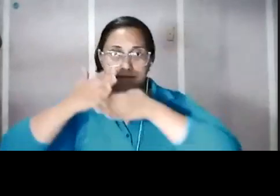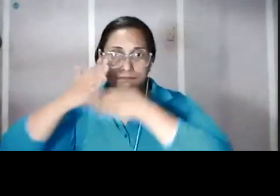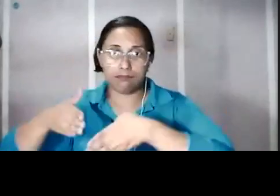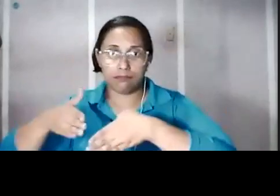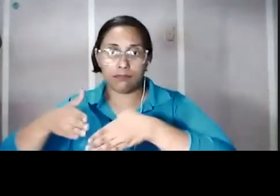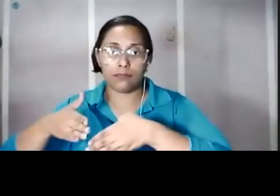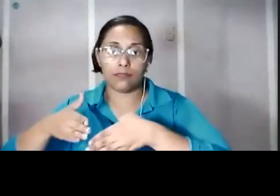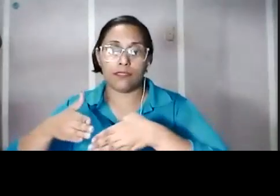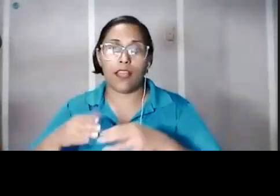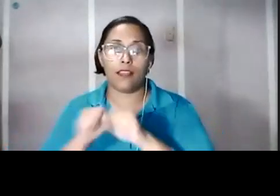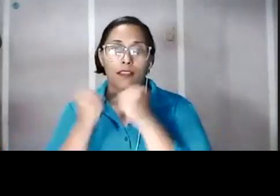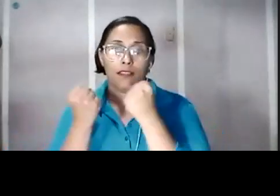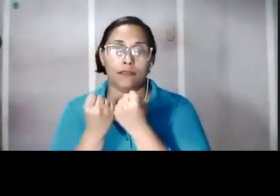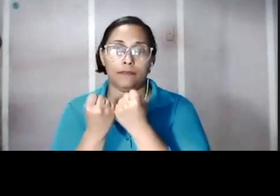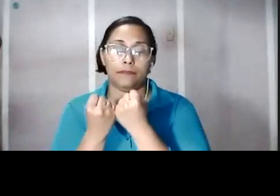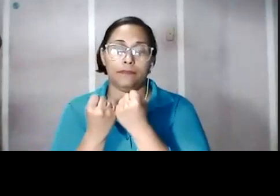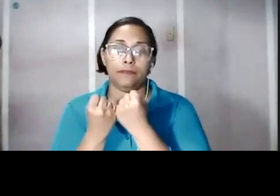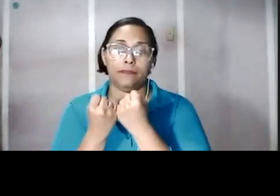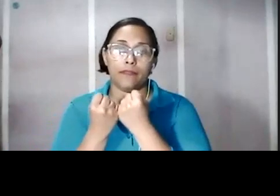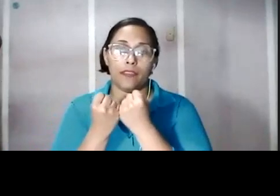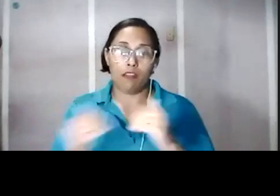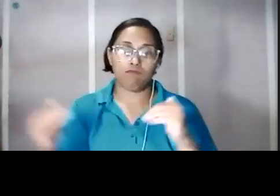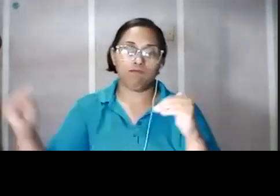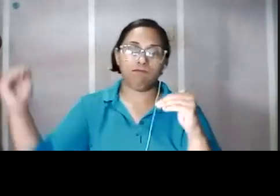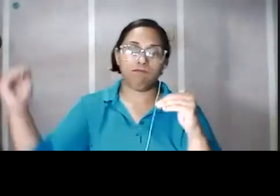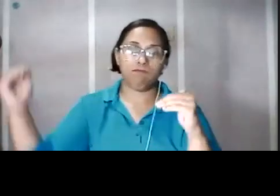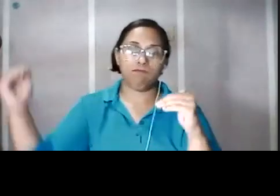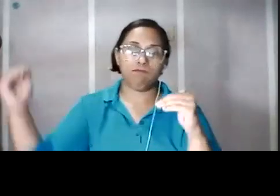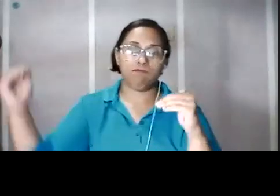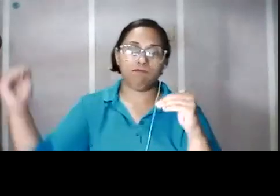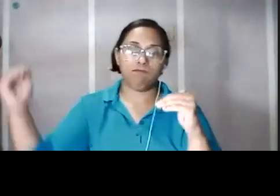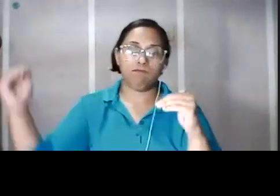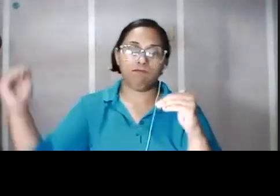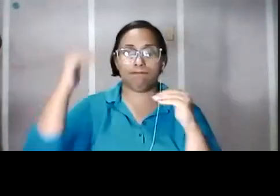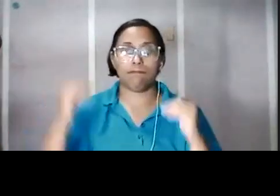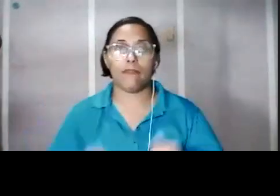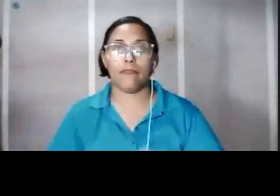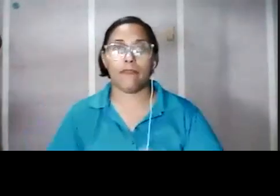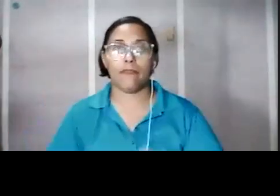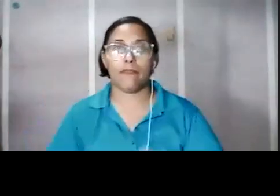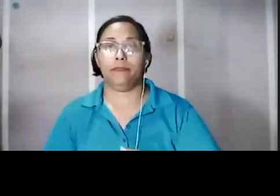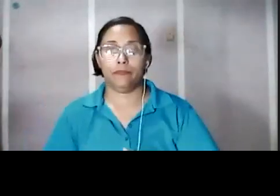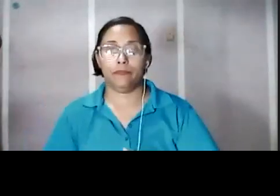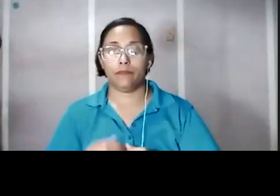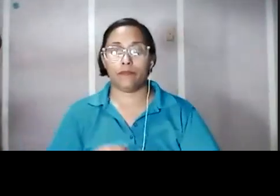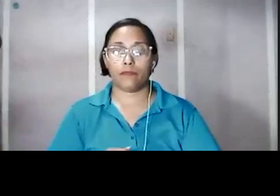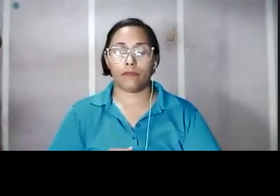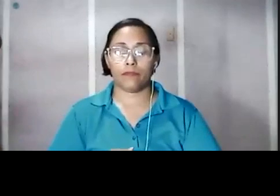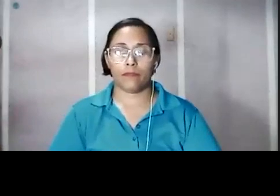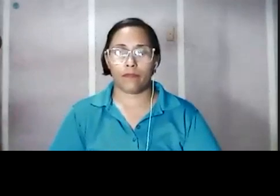de una sociedad altamente jerárquica y patriarcal con